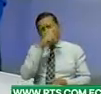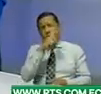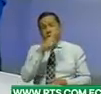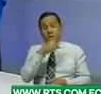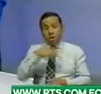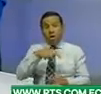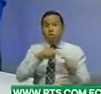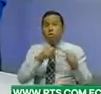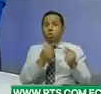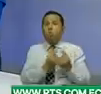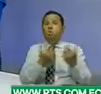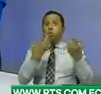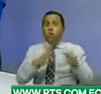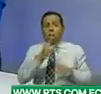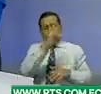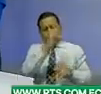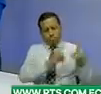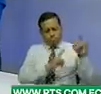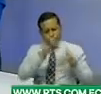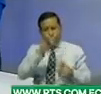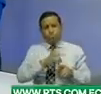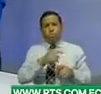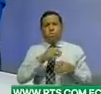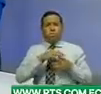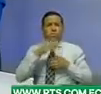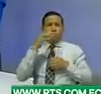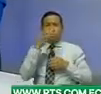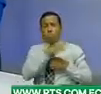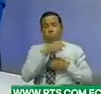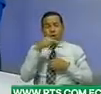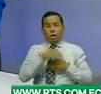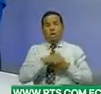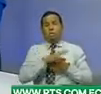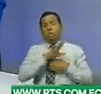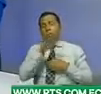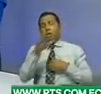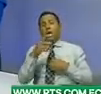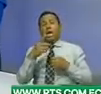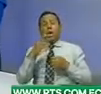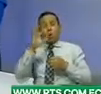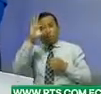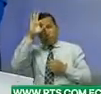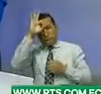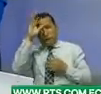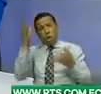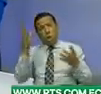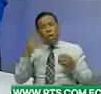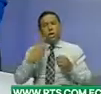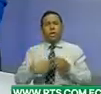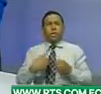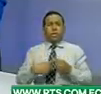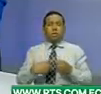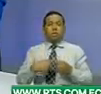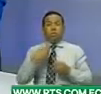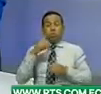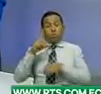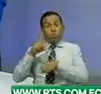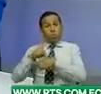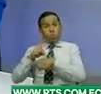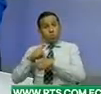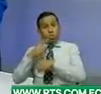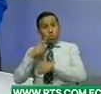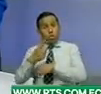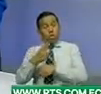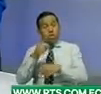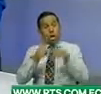grupo de la población que busca atención en hospitales de la capital. Galenos mencionan que el coronavirus en niños puede derivar